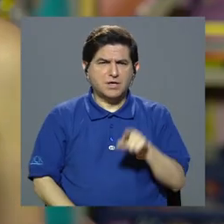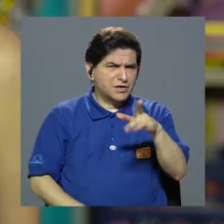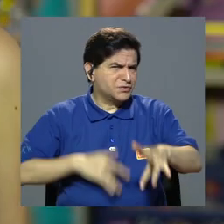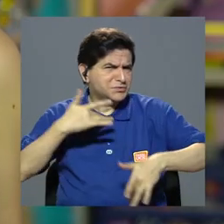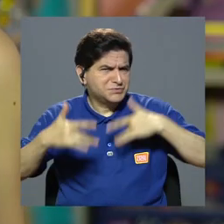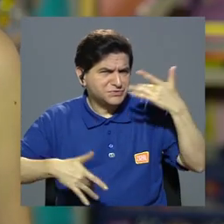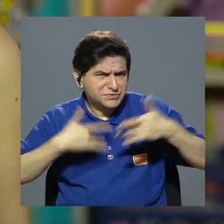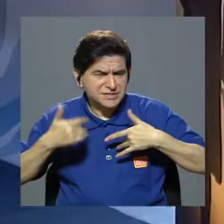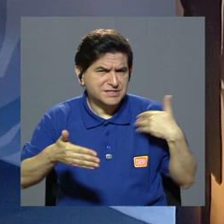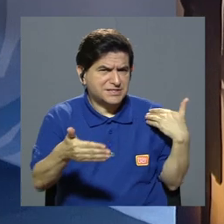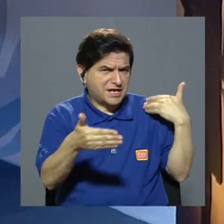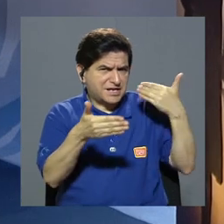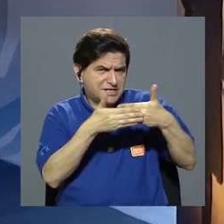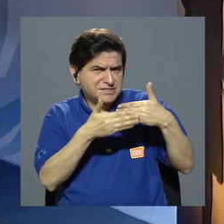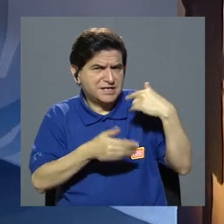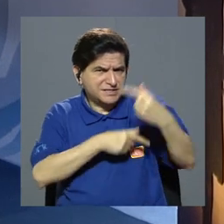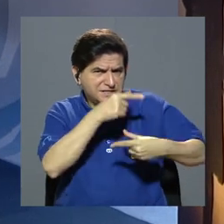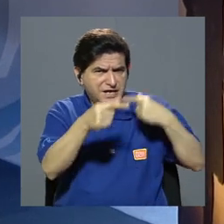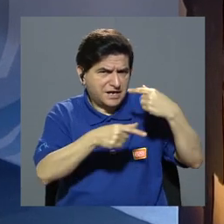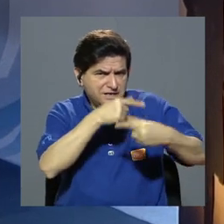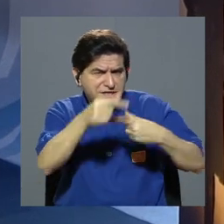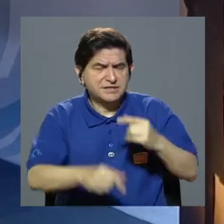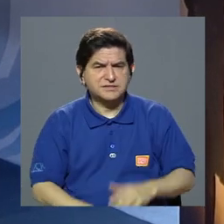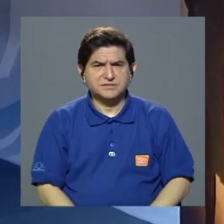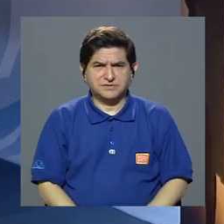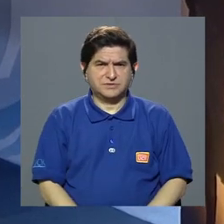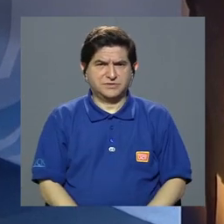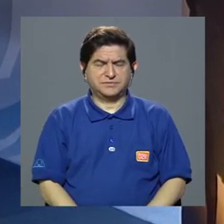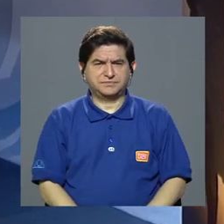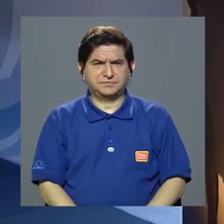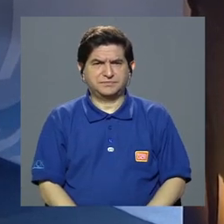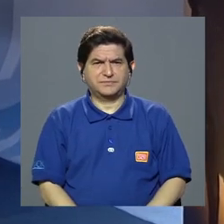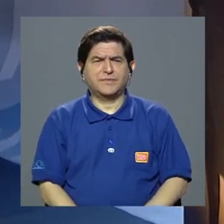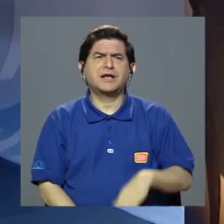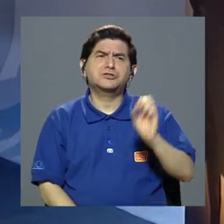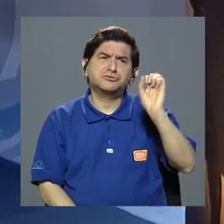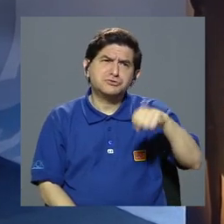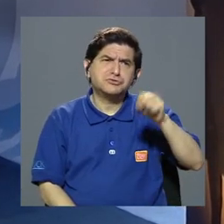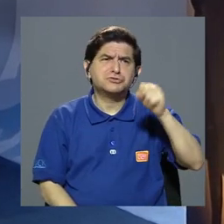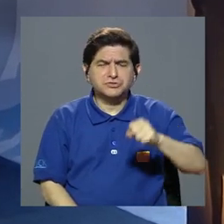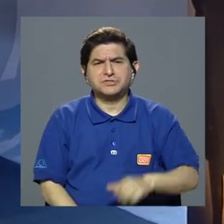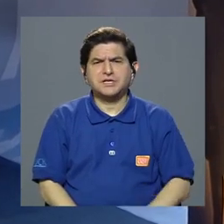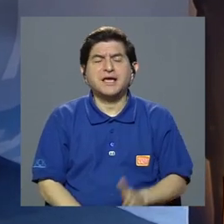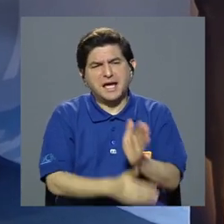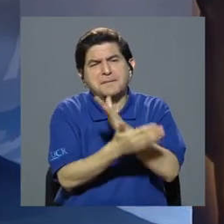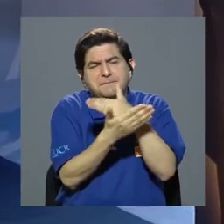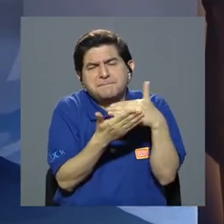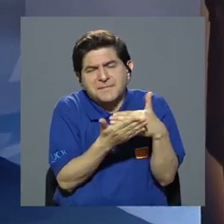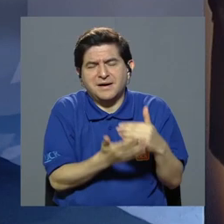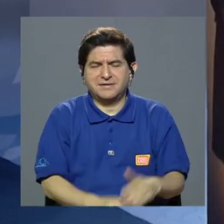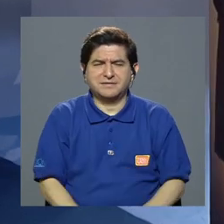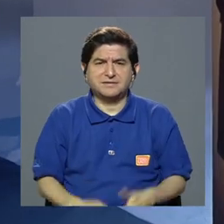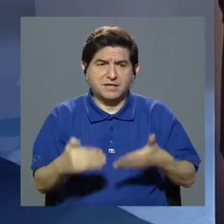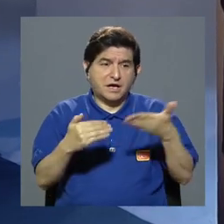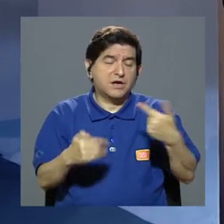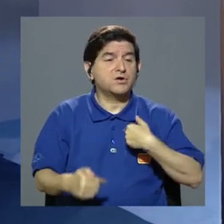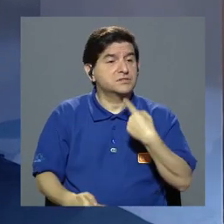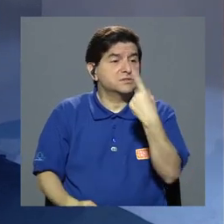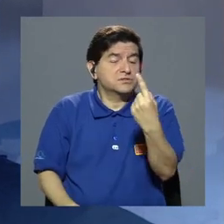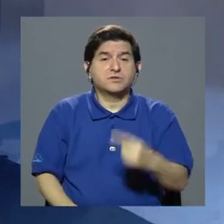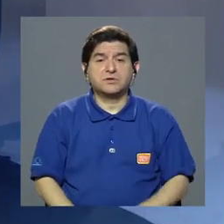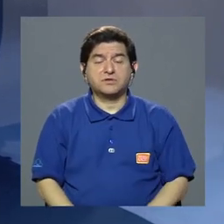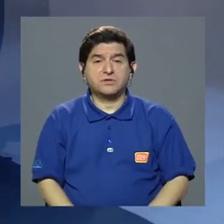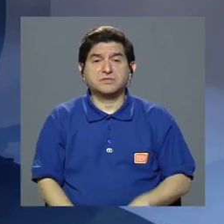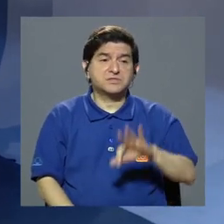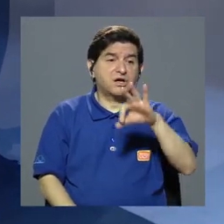bolt sentís muy cercano a esa generación porque estás digamos sí sí sí en parte digamos hay cosas que ya una vez